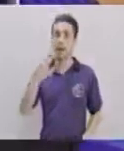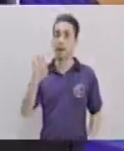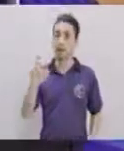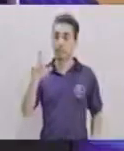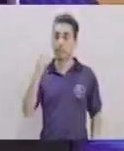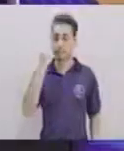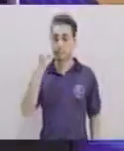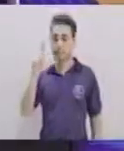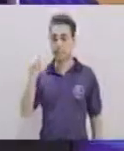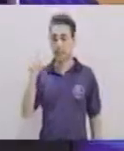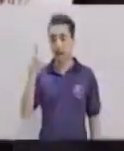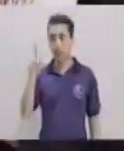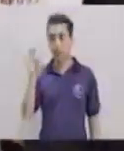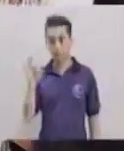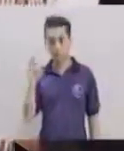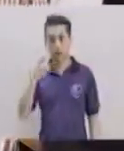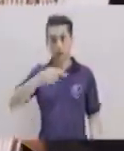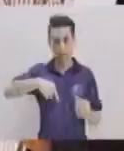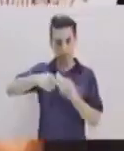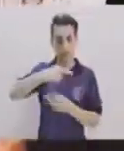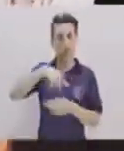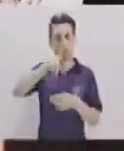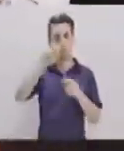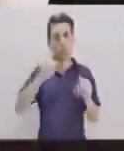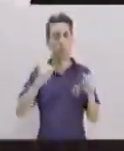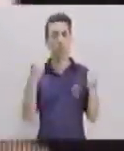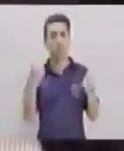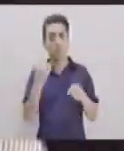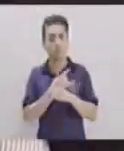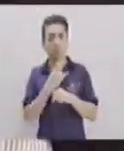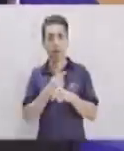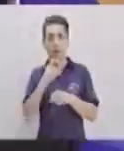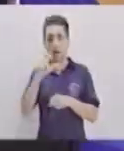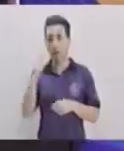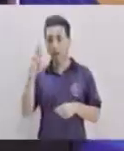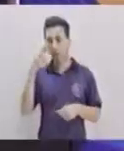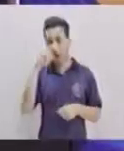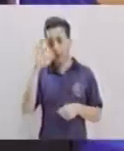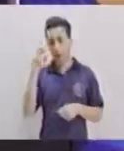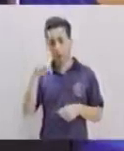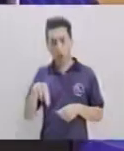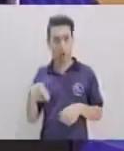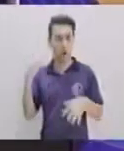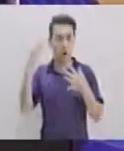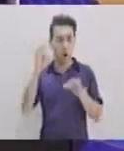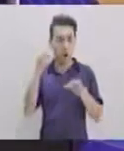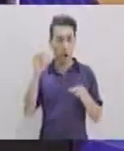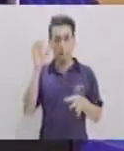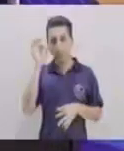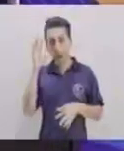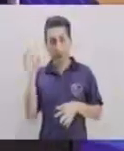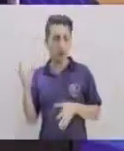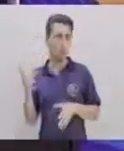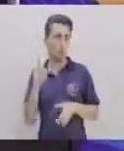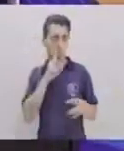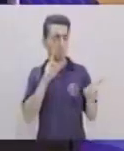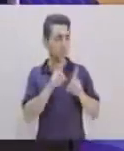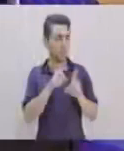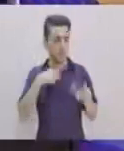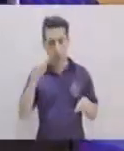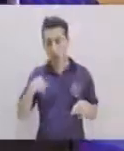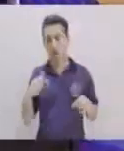cartón, crayones, hojas en blanco. También el día de hoy vamos a